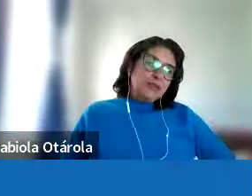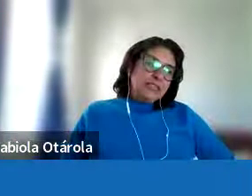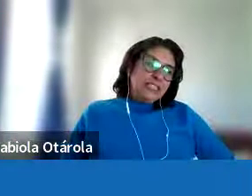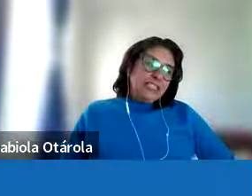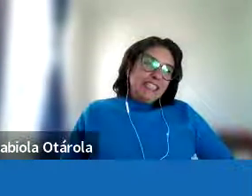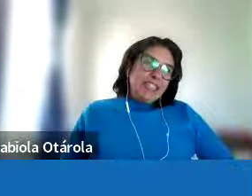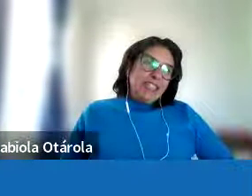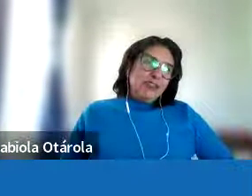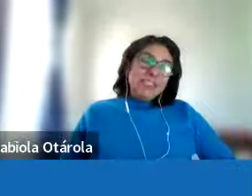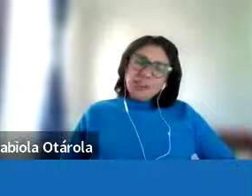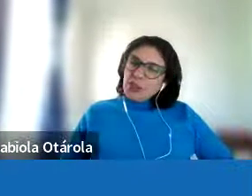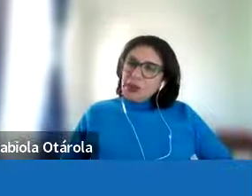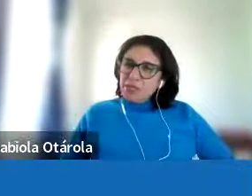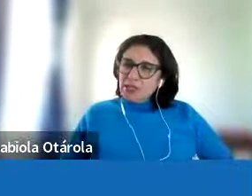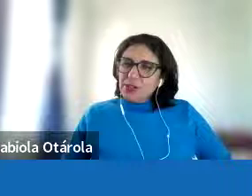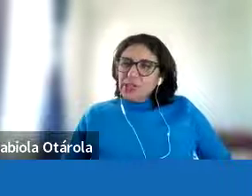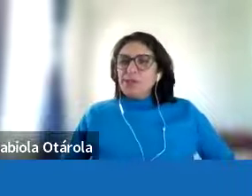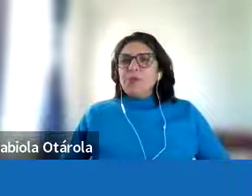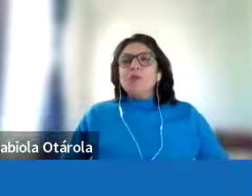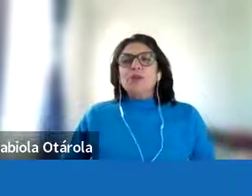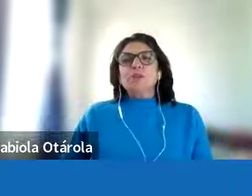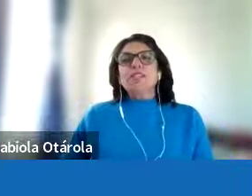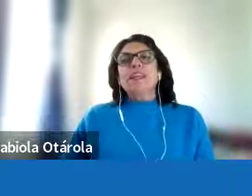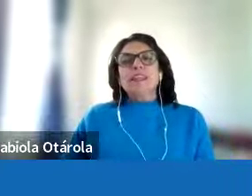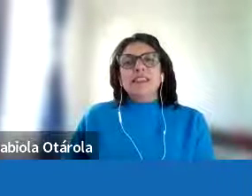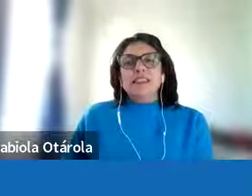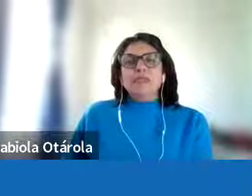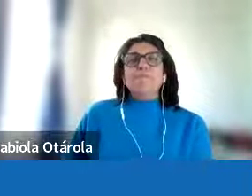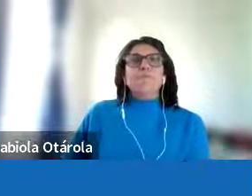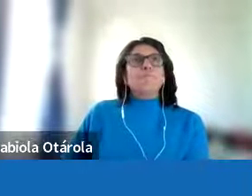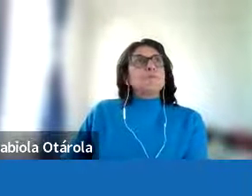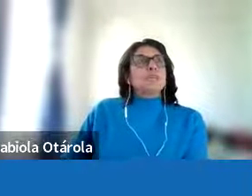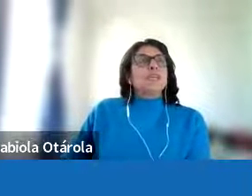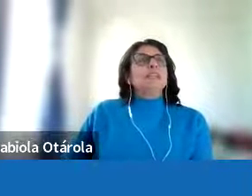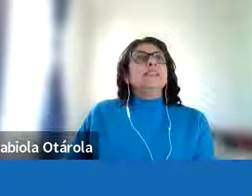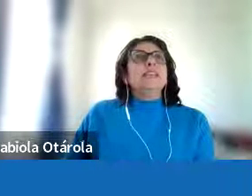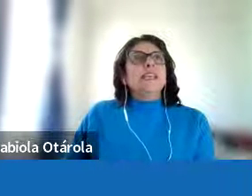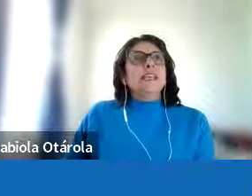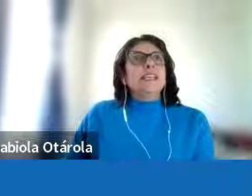porque no hay tantos espacios, creo yo, para poder conversar